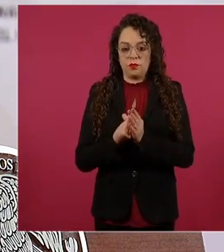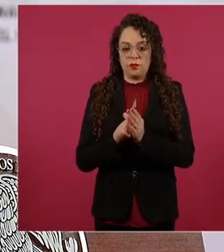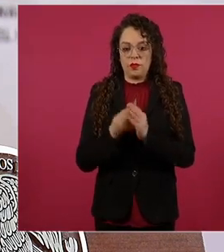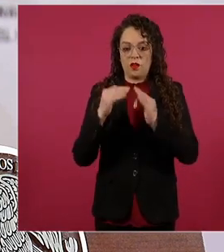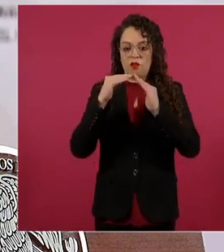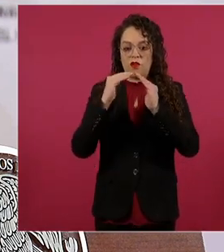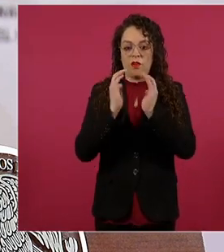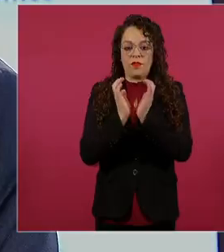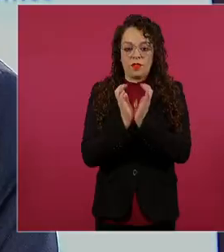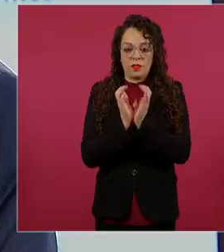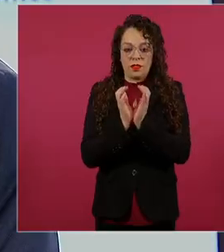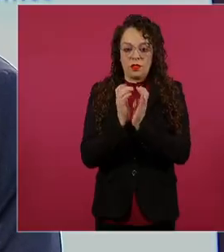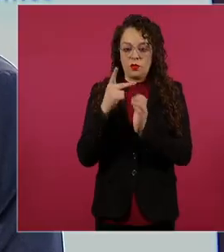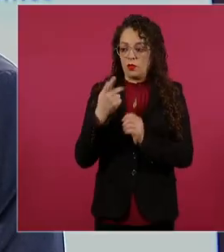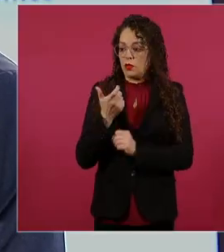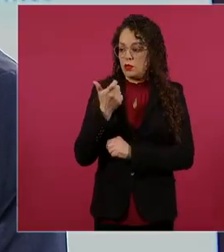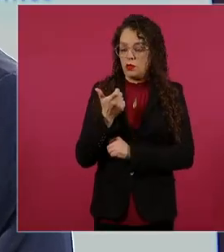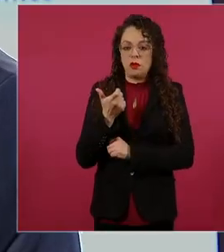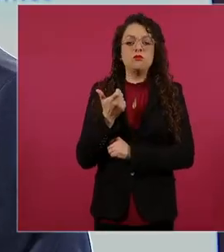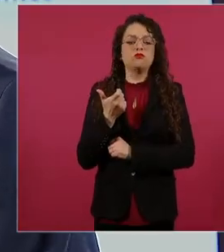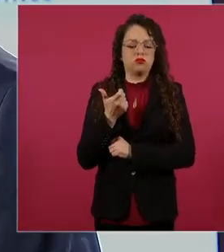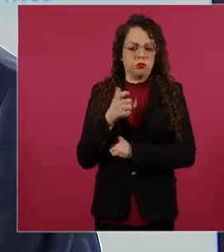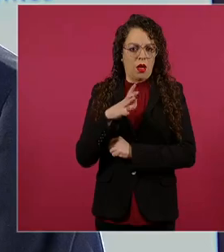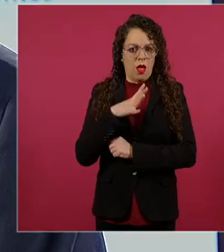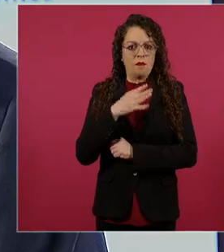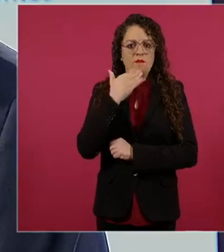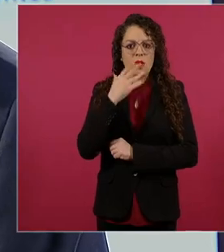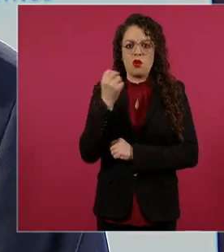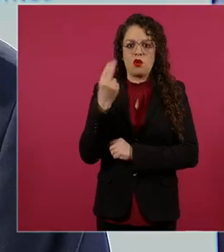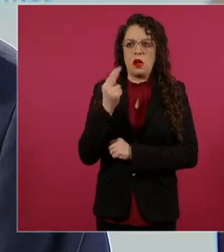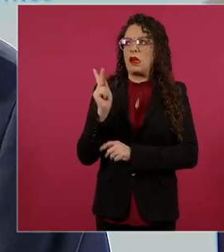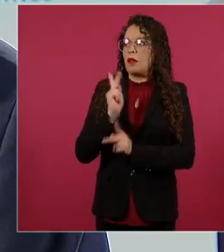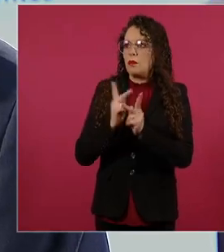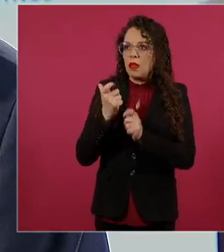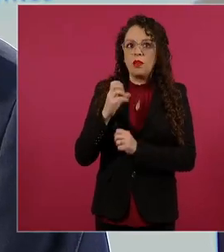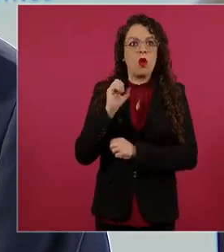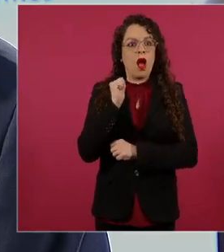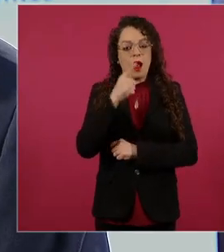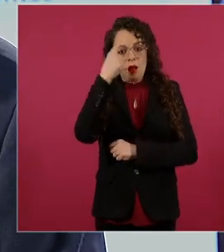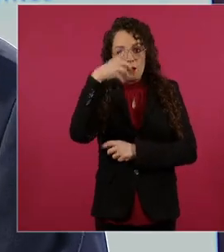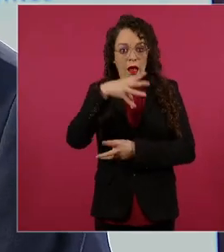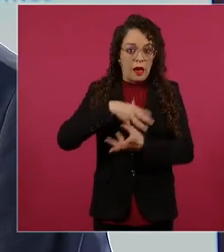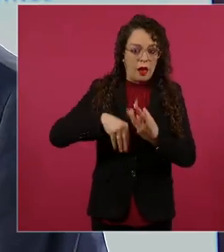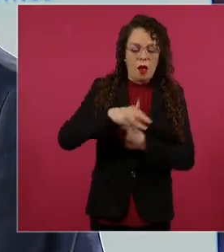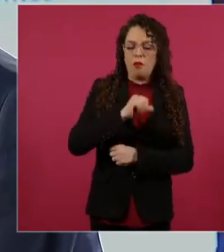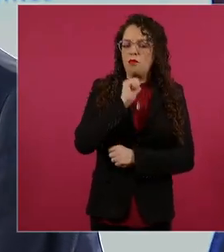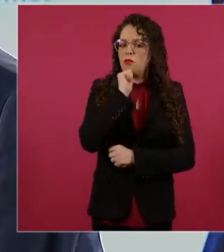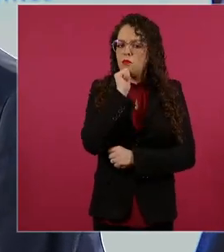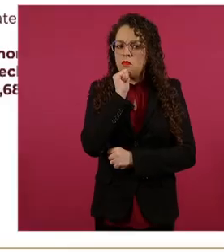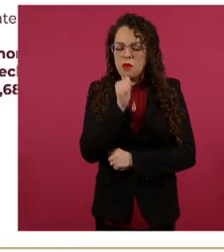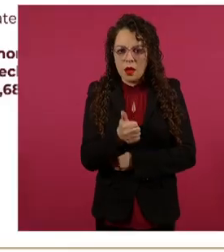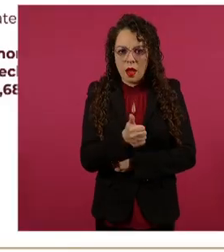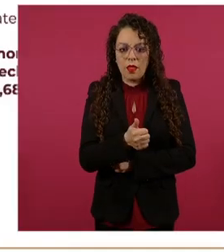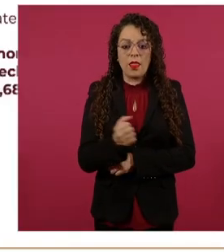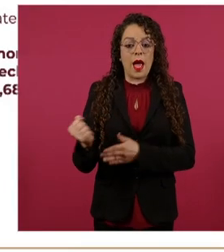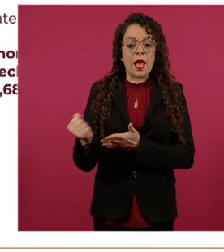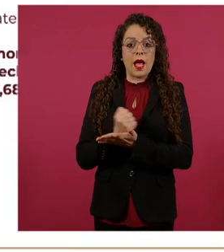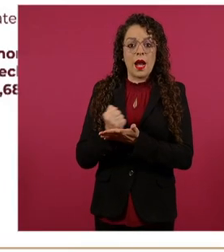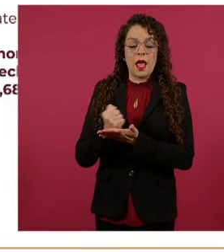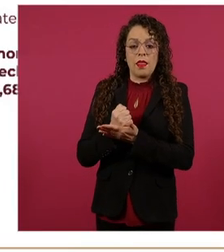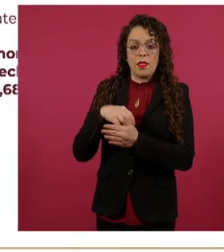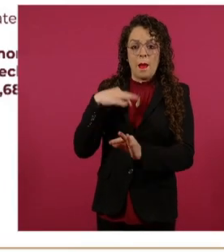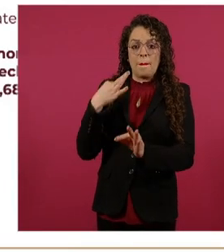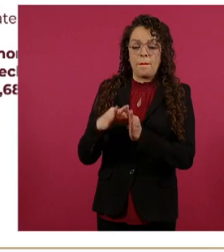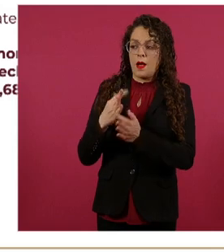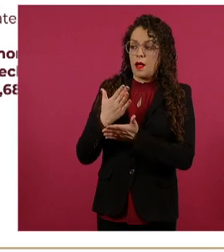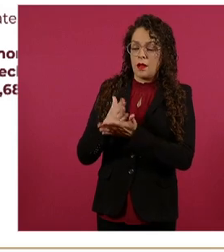de bursatilizar cartera, tenemos buenas finanzas. Y la liquidación de créditos en lo que es